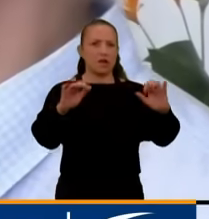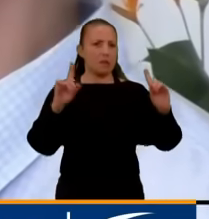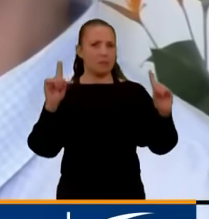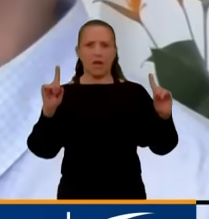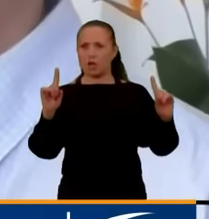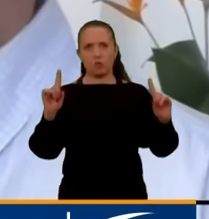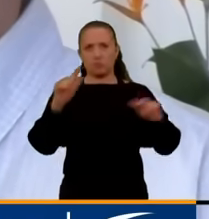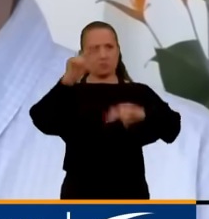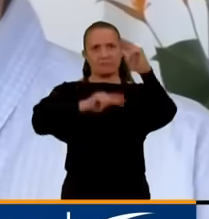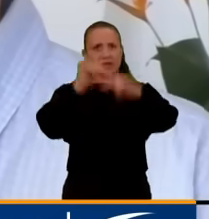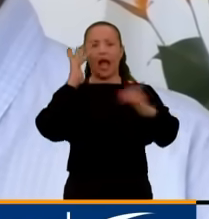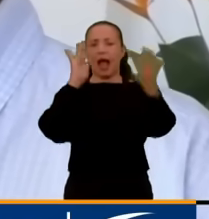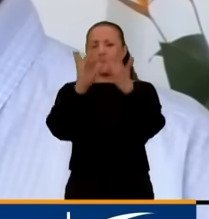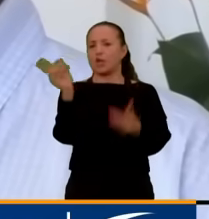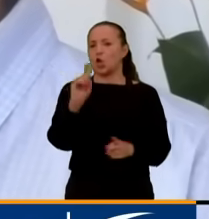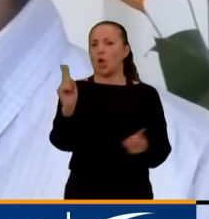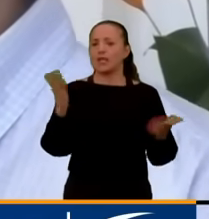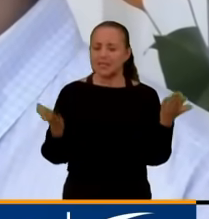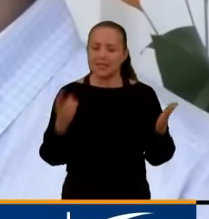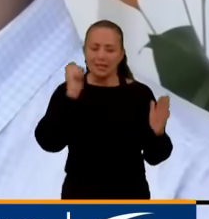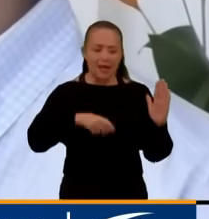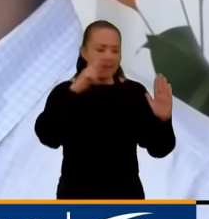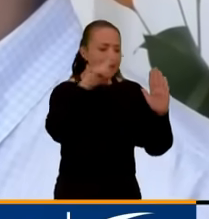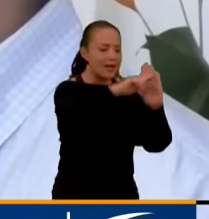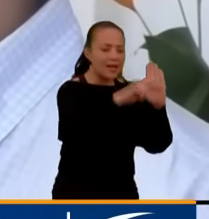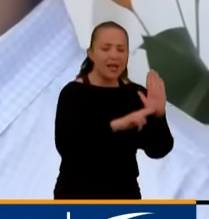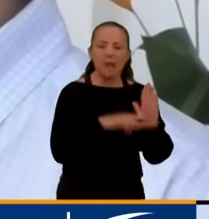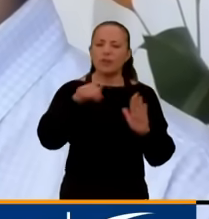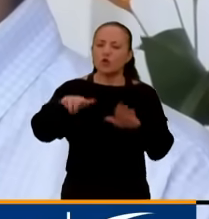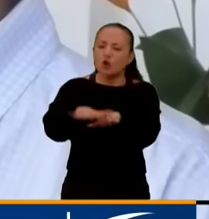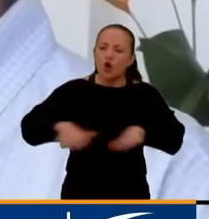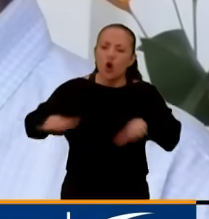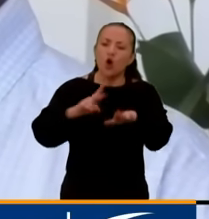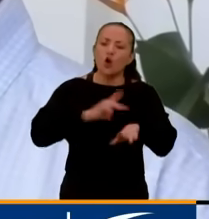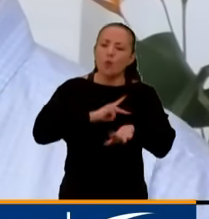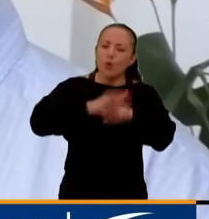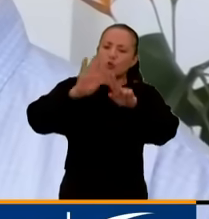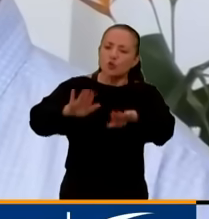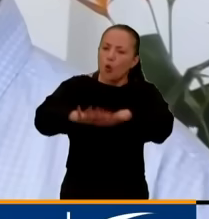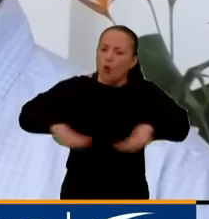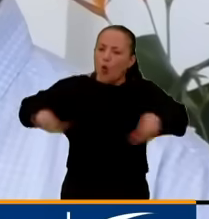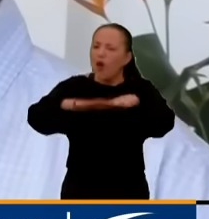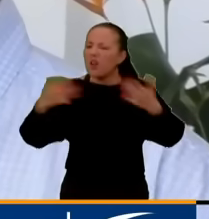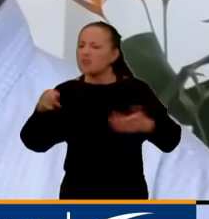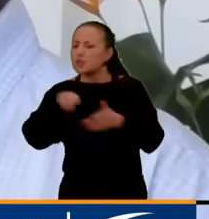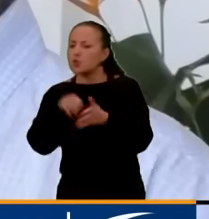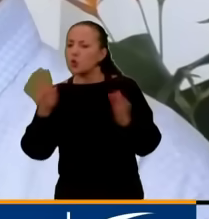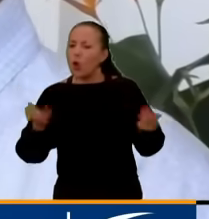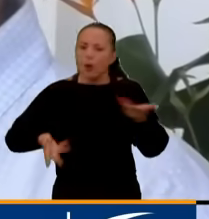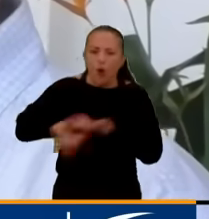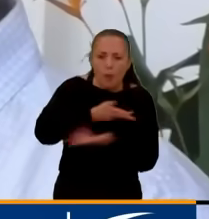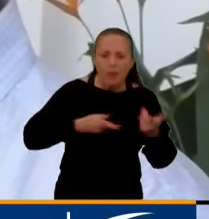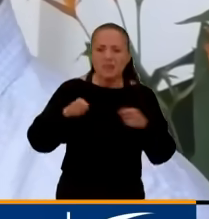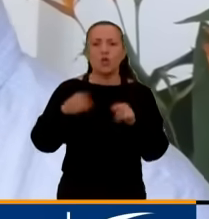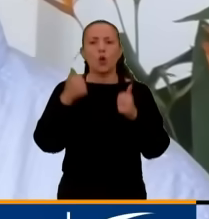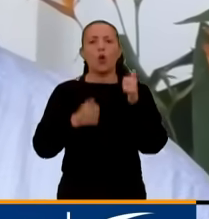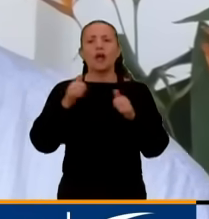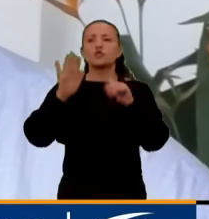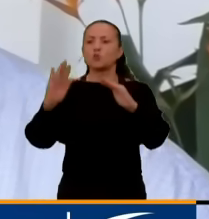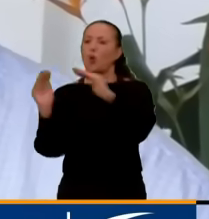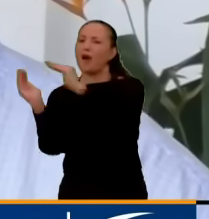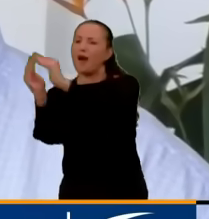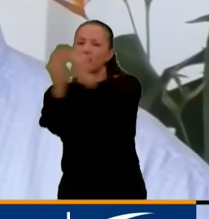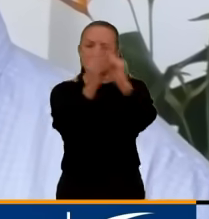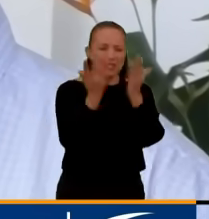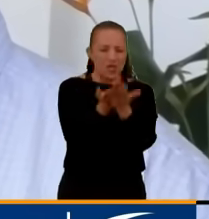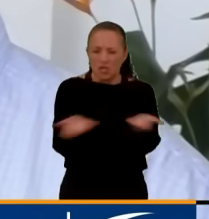fueron construidas. Hay que revisar el reglamento de propiedad horizontal y de convivencia, los reglamentos de estos condominios.